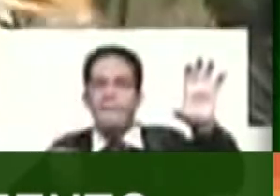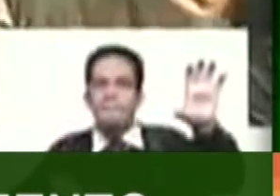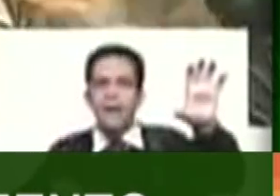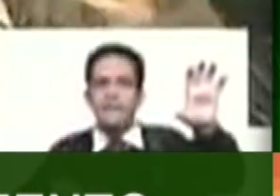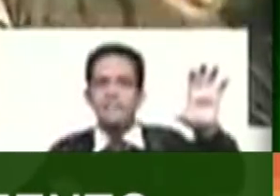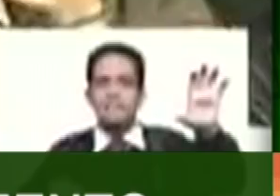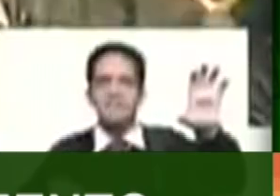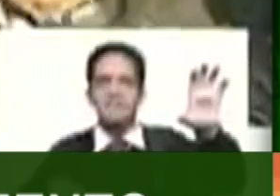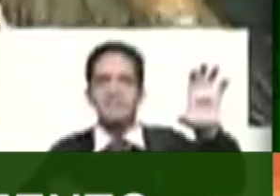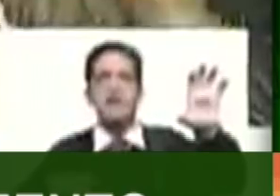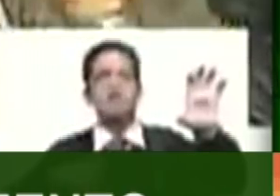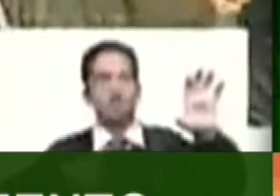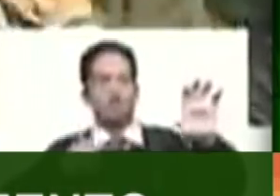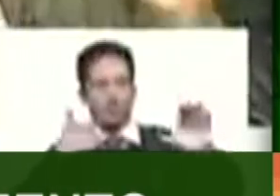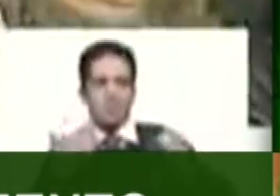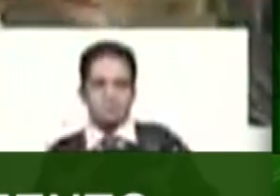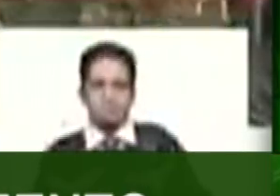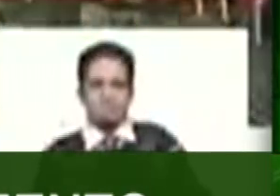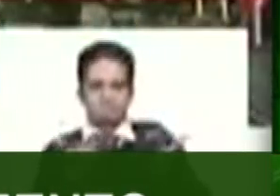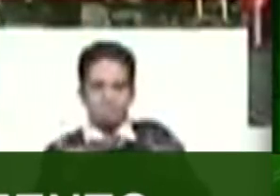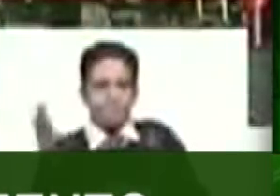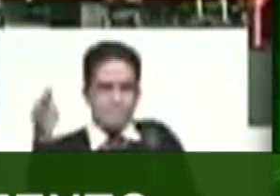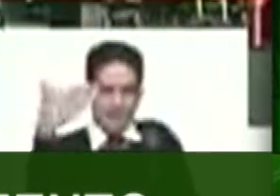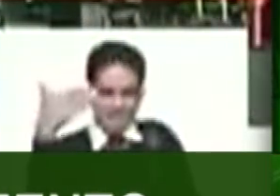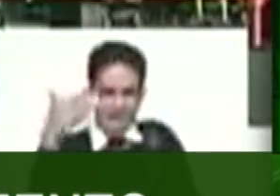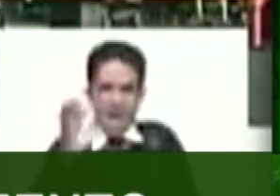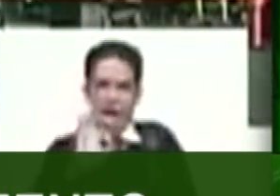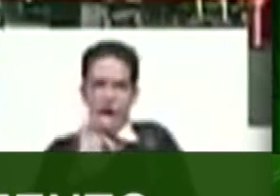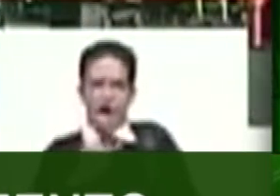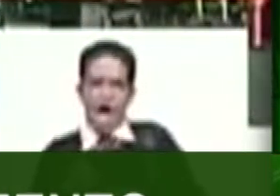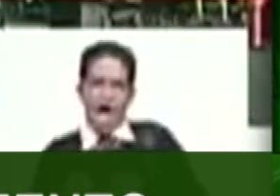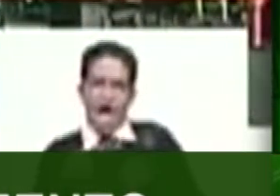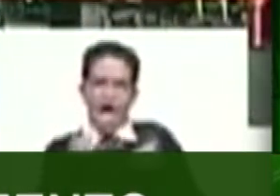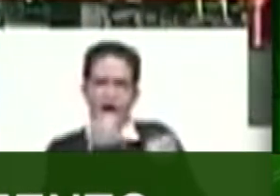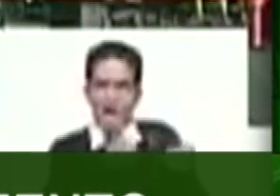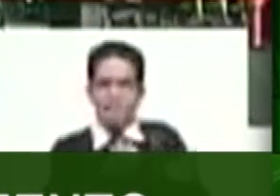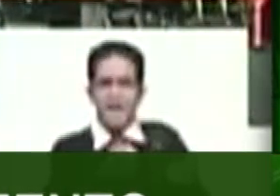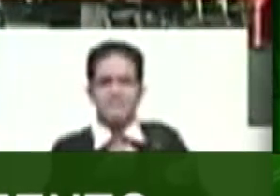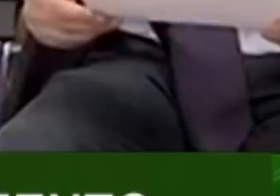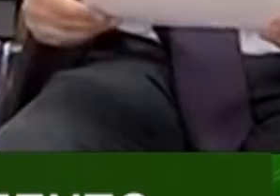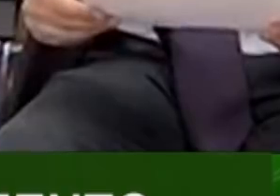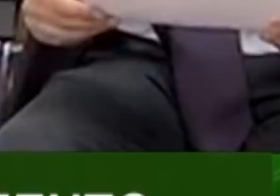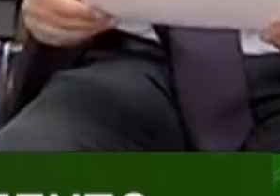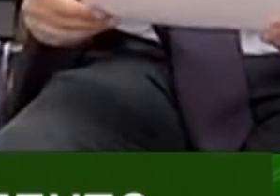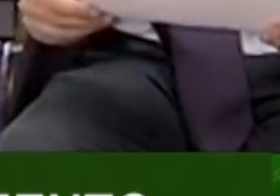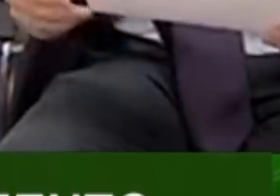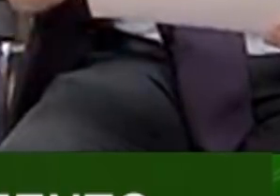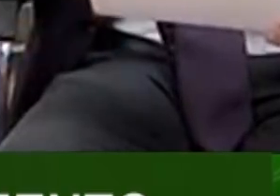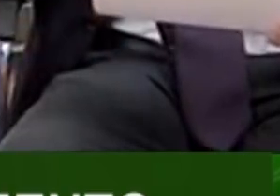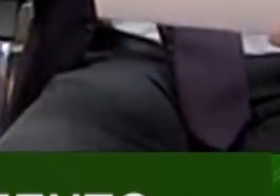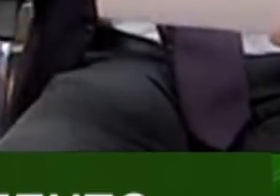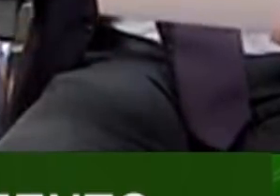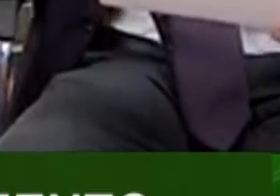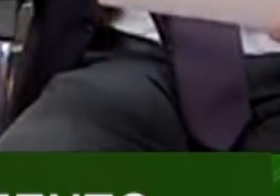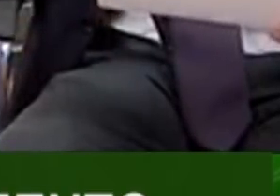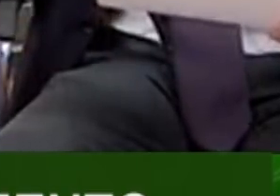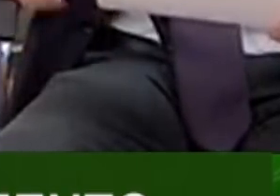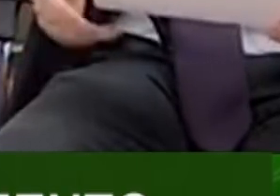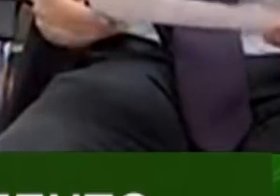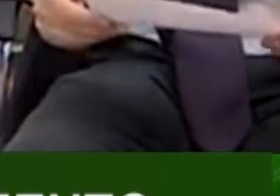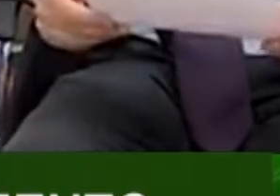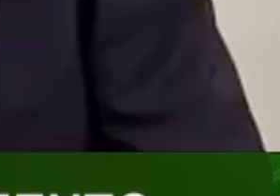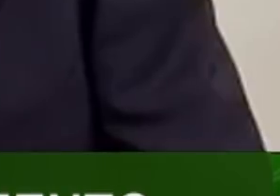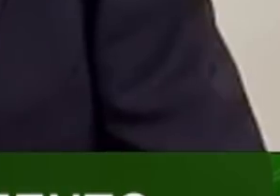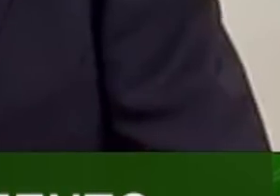rendir las armas y las banderas de la República ante el imperialismo yanqui. Sin embargo, en entrevista para la cadena de